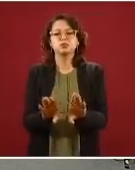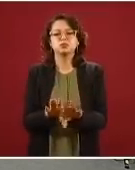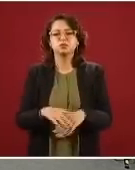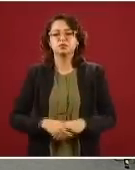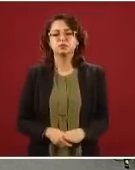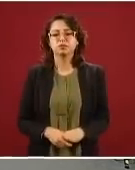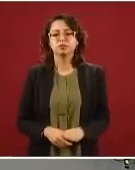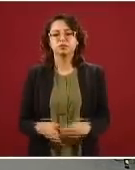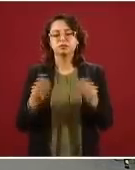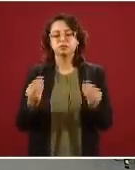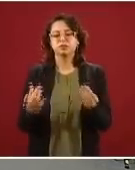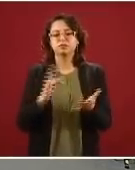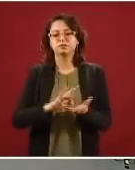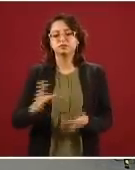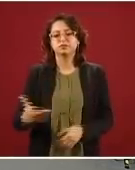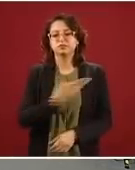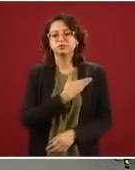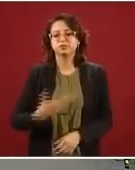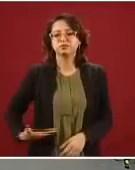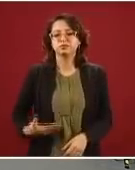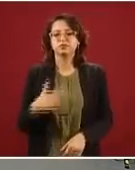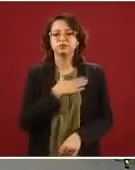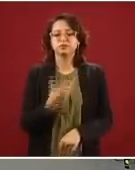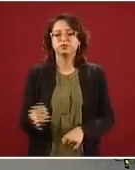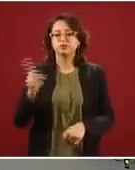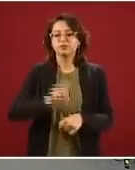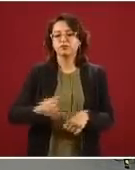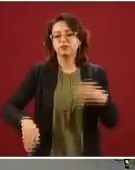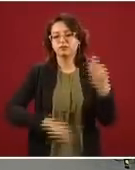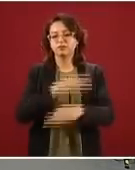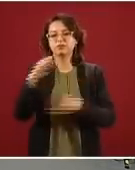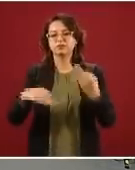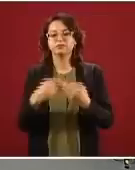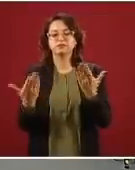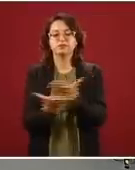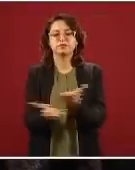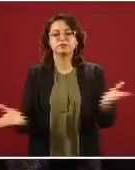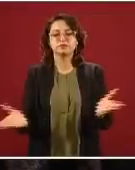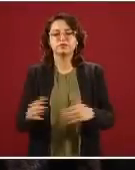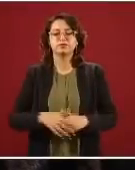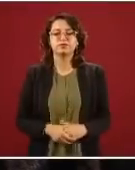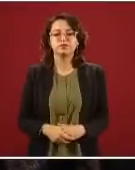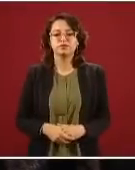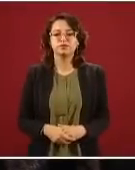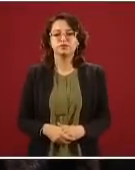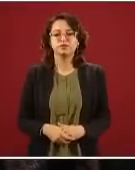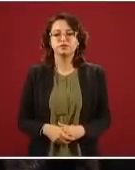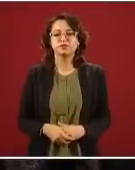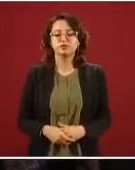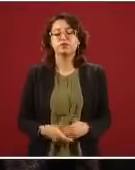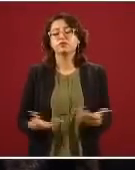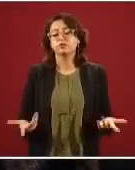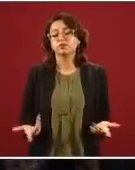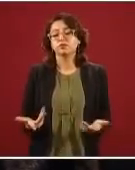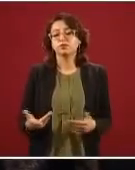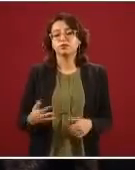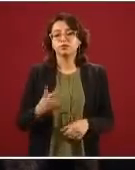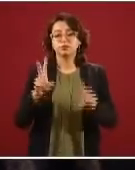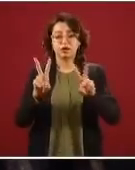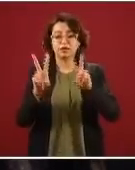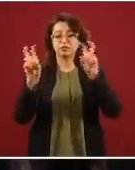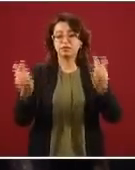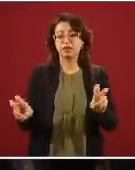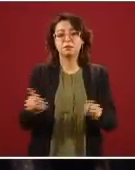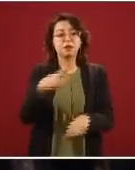Gracias, señor presidente. Muy buenos días a todas y a todos ustedes. ¿Quiénes son los proveedores con